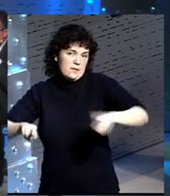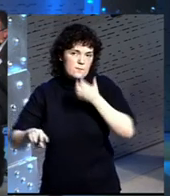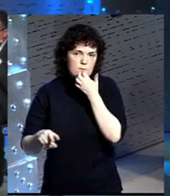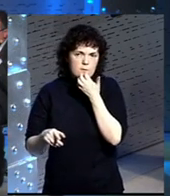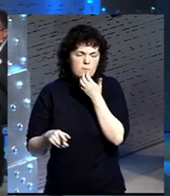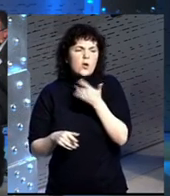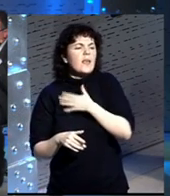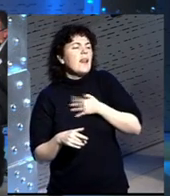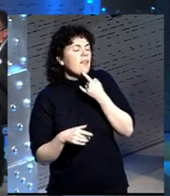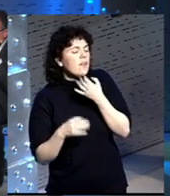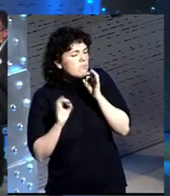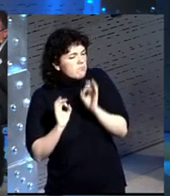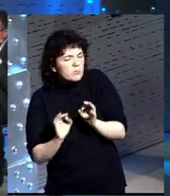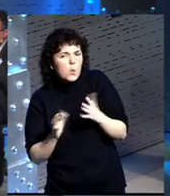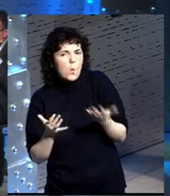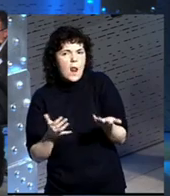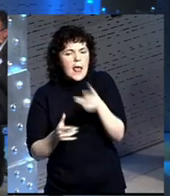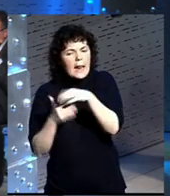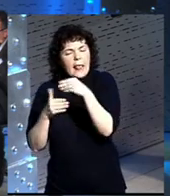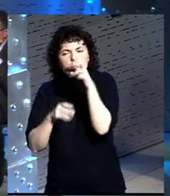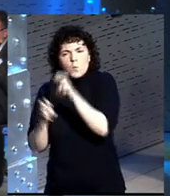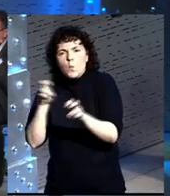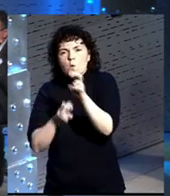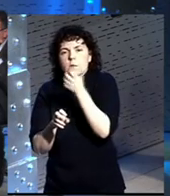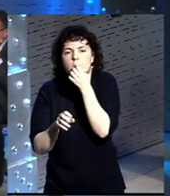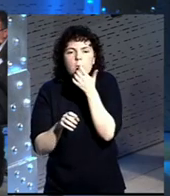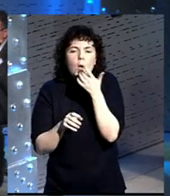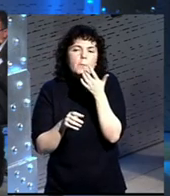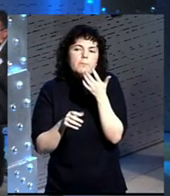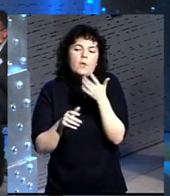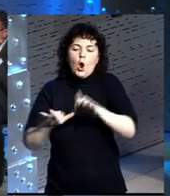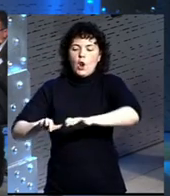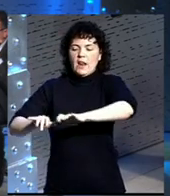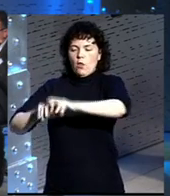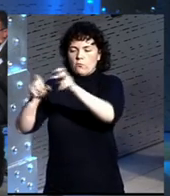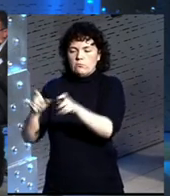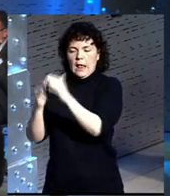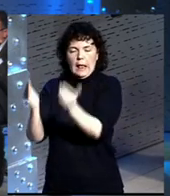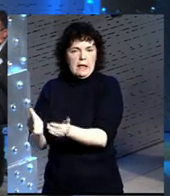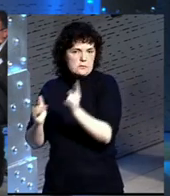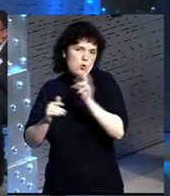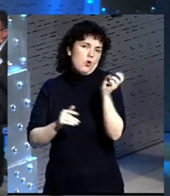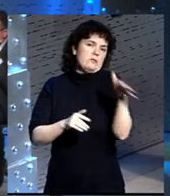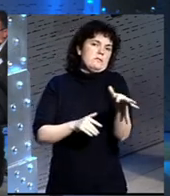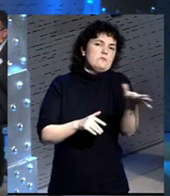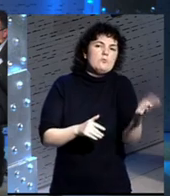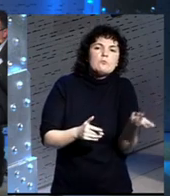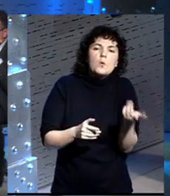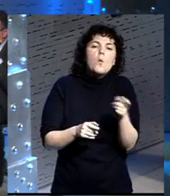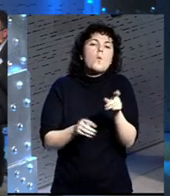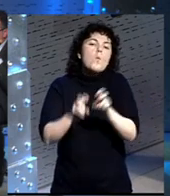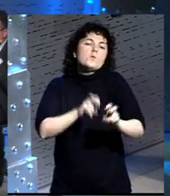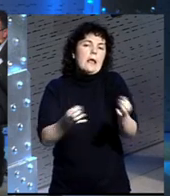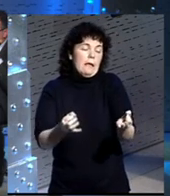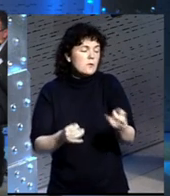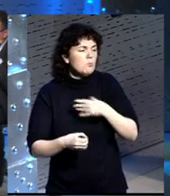qué te refieres específicamente? ¿Qué es lo que está buscando el cliente cuando no está, por ejemplo, sentado tranquilamente en el ordenador de casa? Pues mirad, puedo